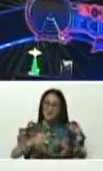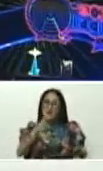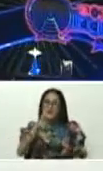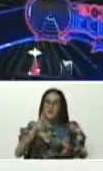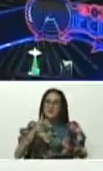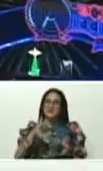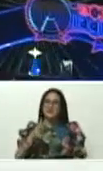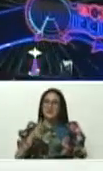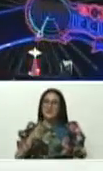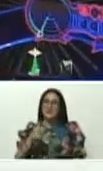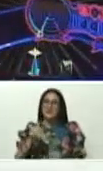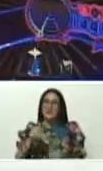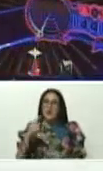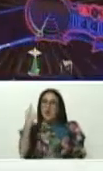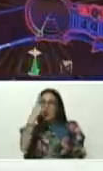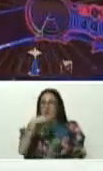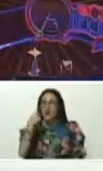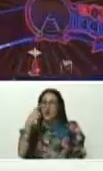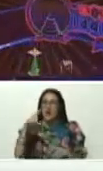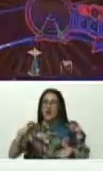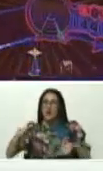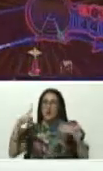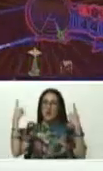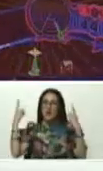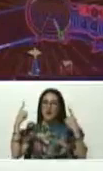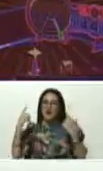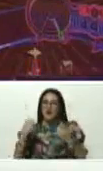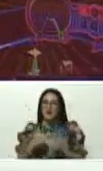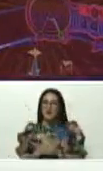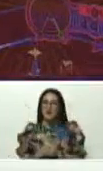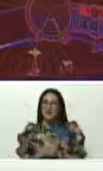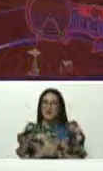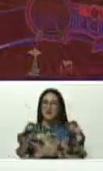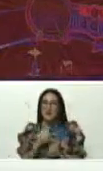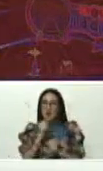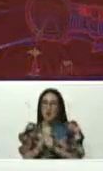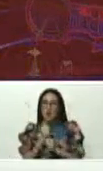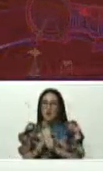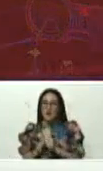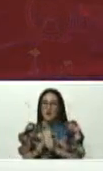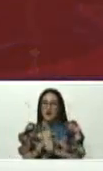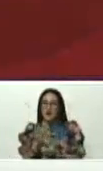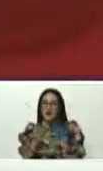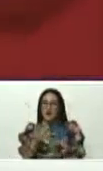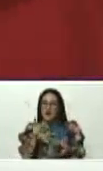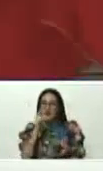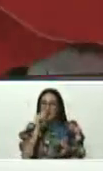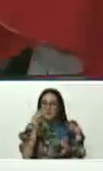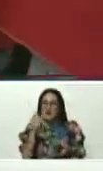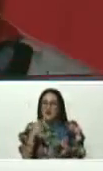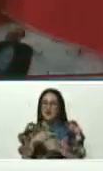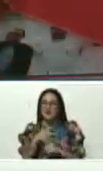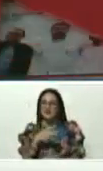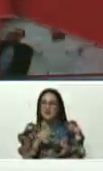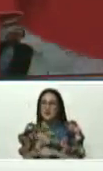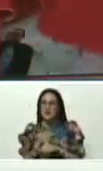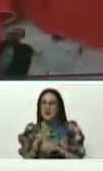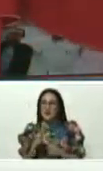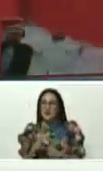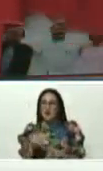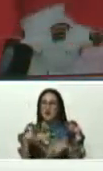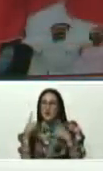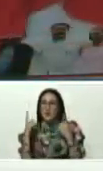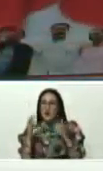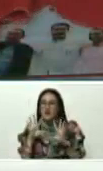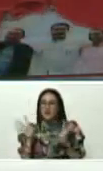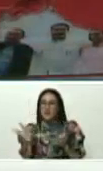arranca el Ojo de La Guaira, obra de nuestro general García Carneiro,